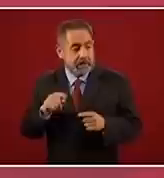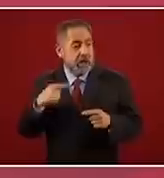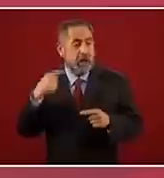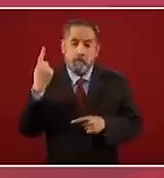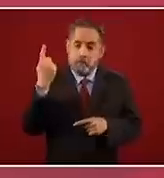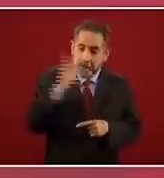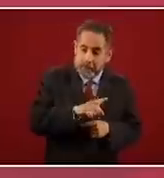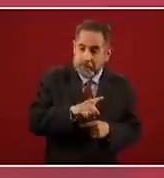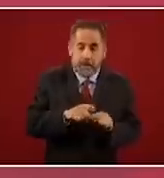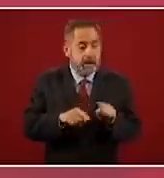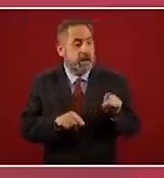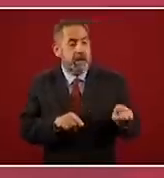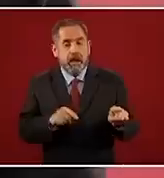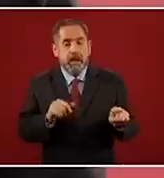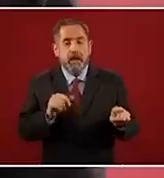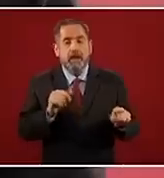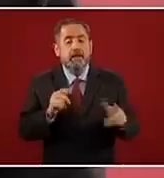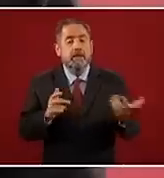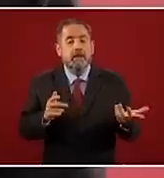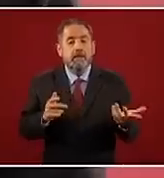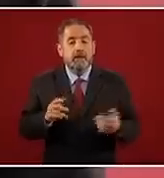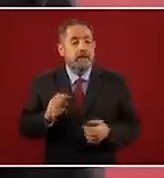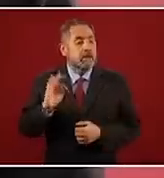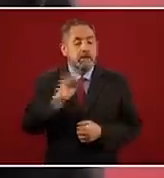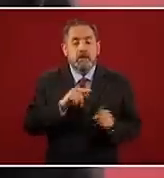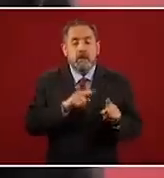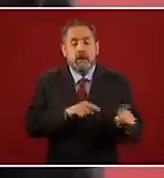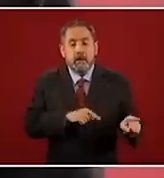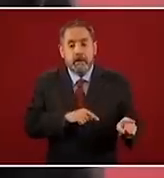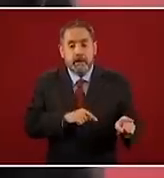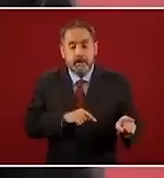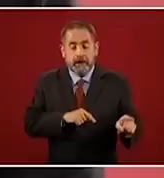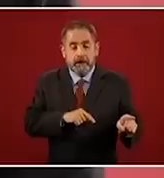ordenando que si se